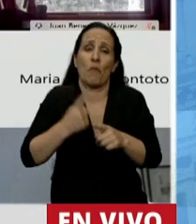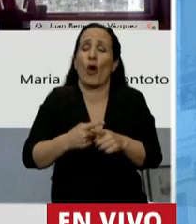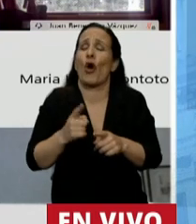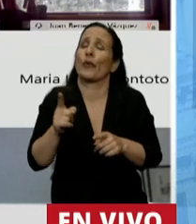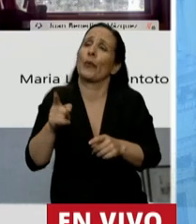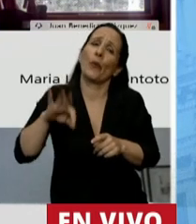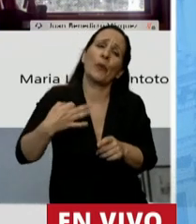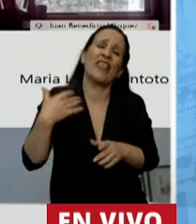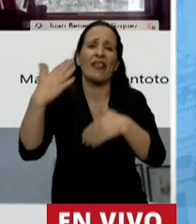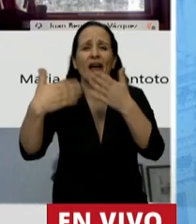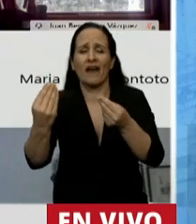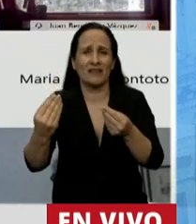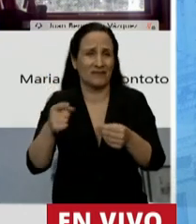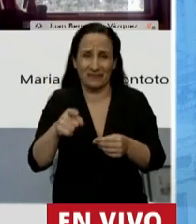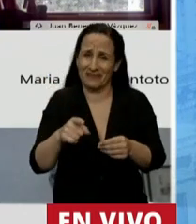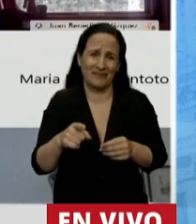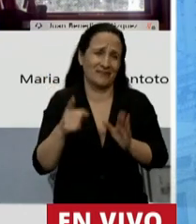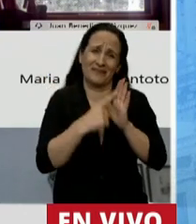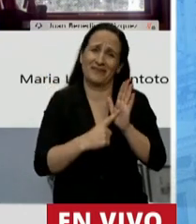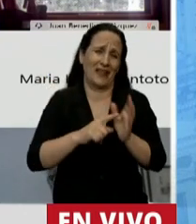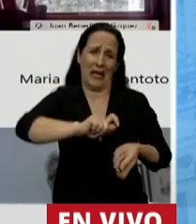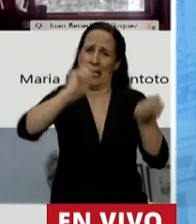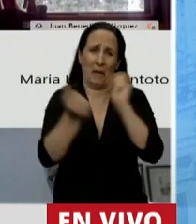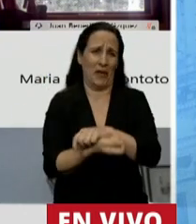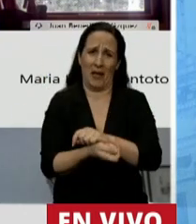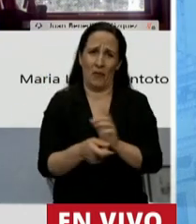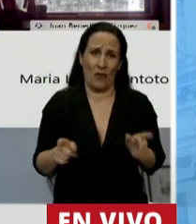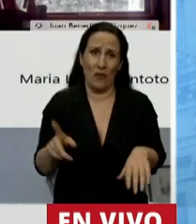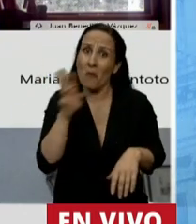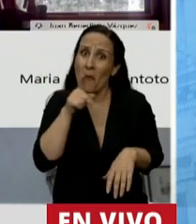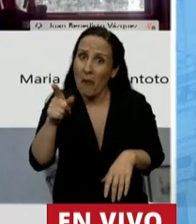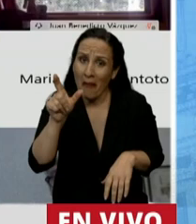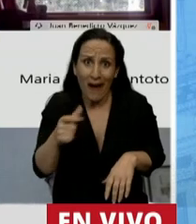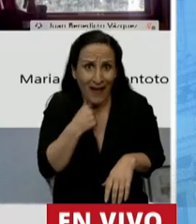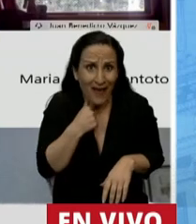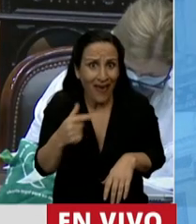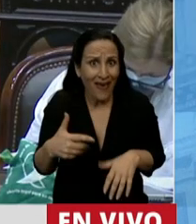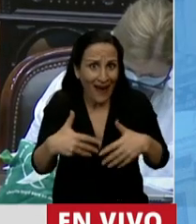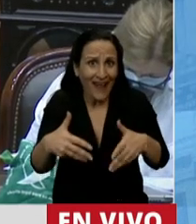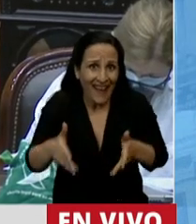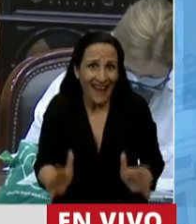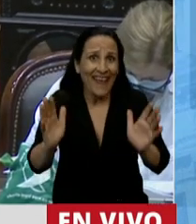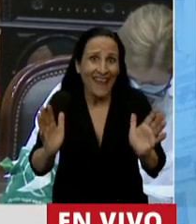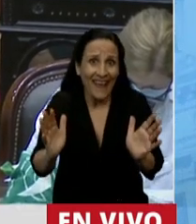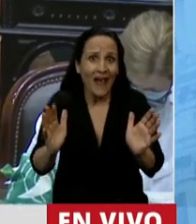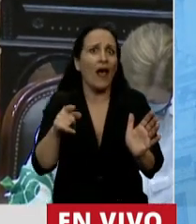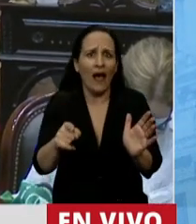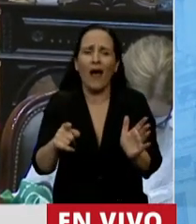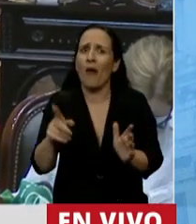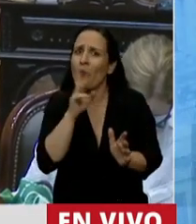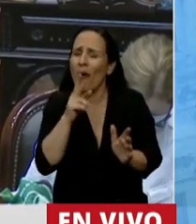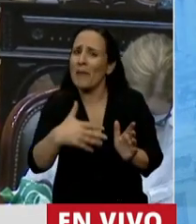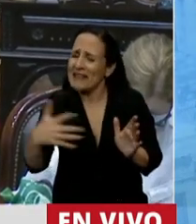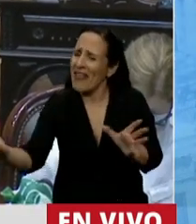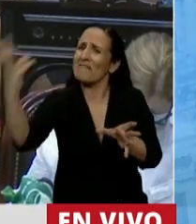Cambiemos esas normas, presidente. Tengamos un país que incluya a la mujer que quiera tener a su hijo, que incluya a todas las mujeres embarazadas, que